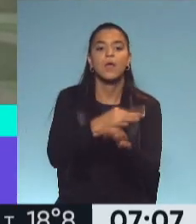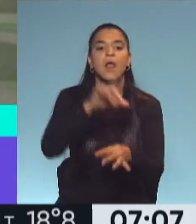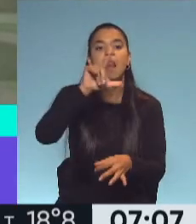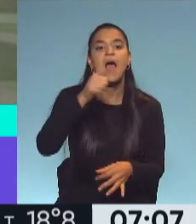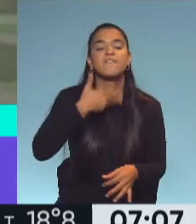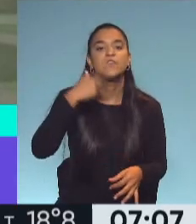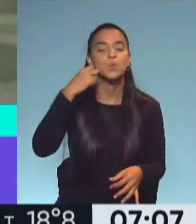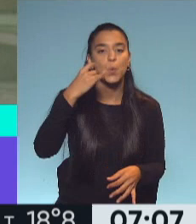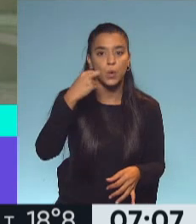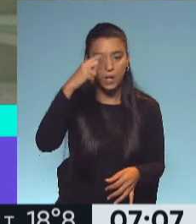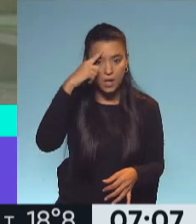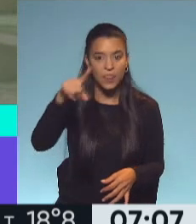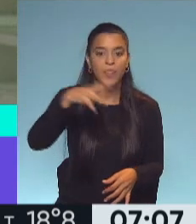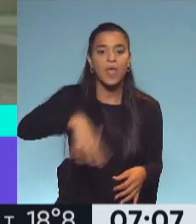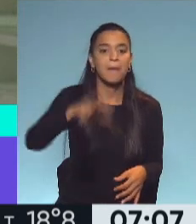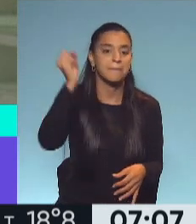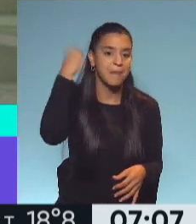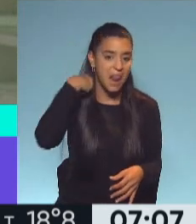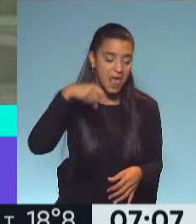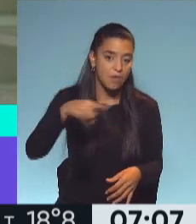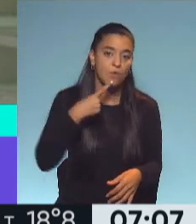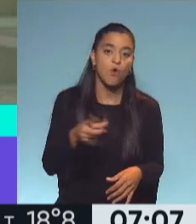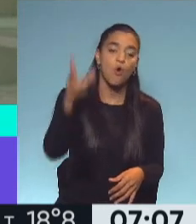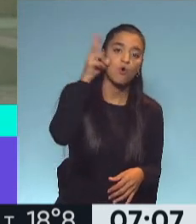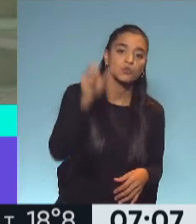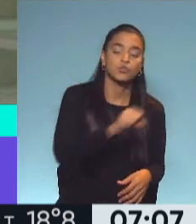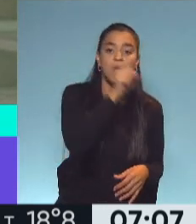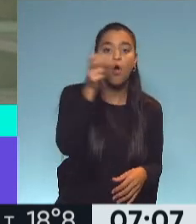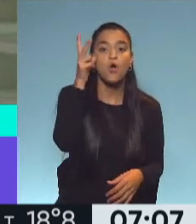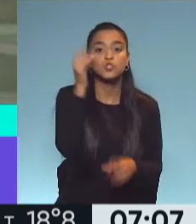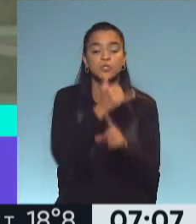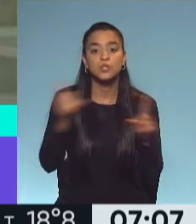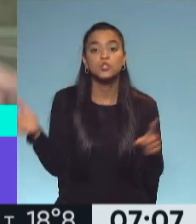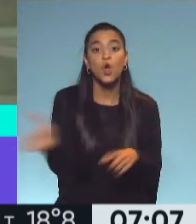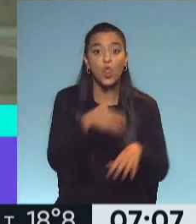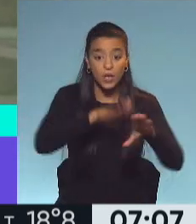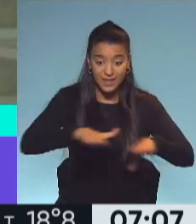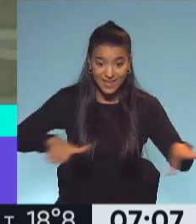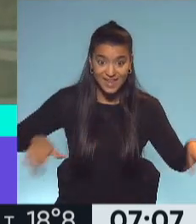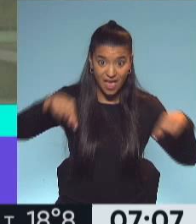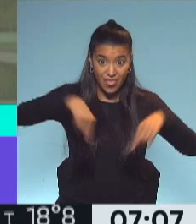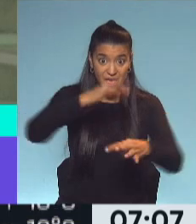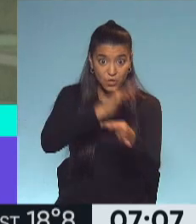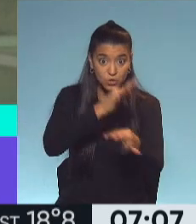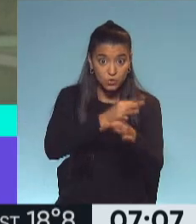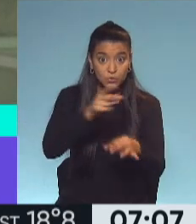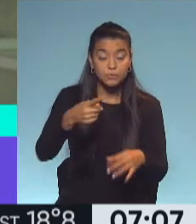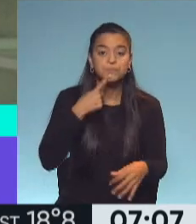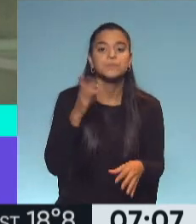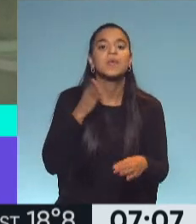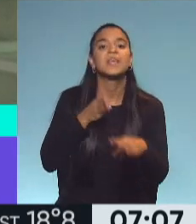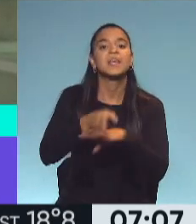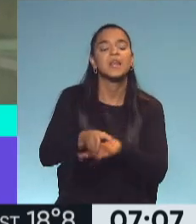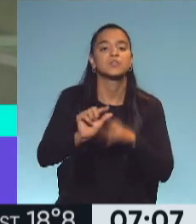del barrio de Palermo, donde desde las 8 a las 8:30 todos los niños y niñas de este establecimiento van a hacer un